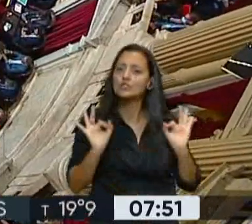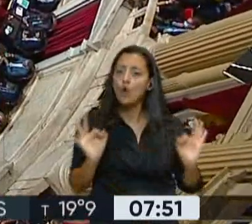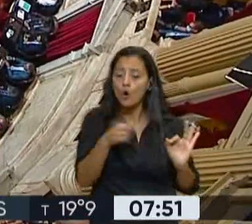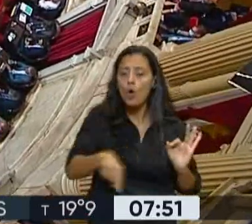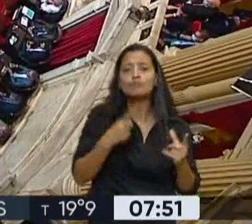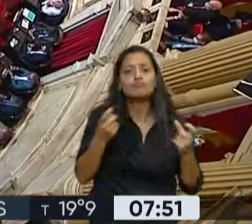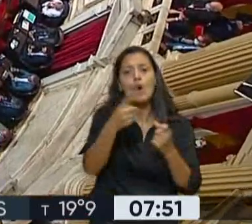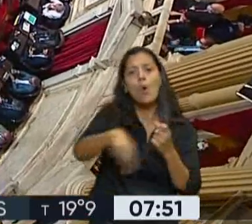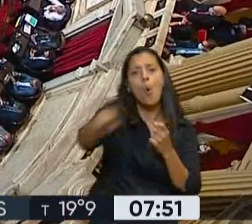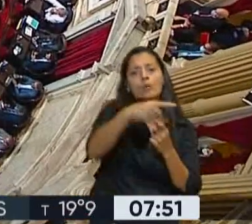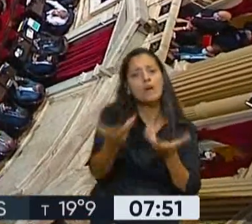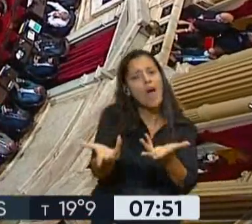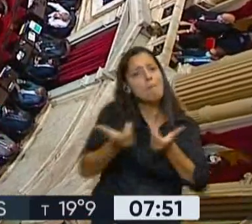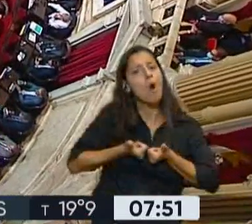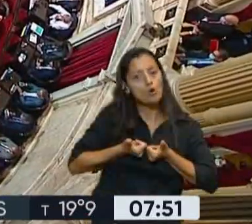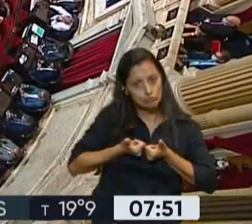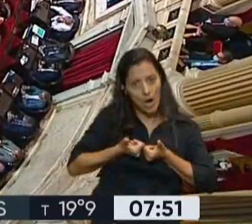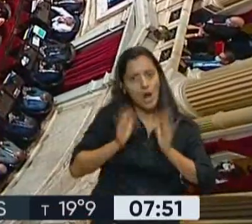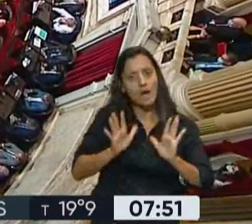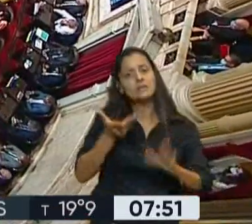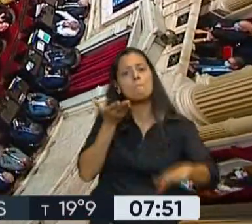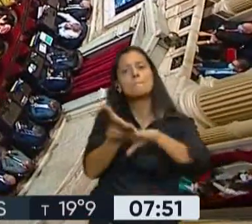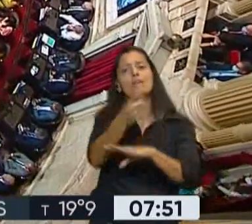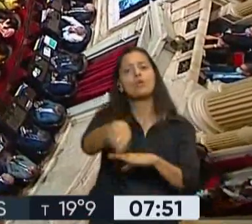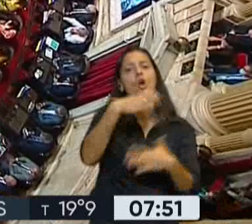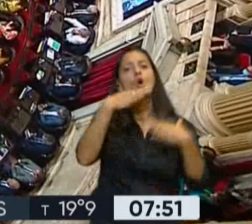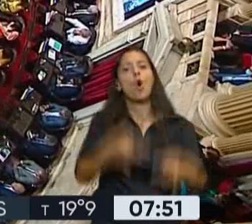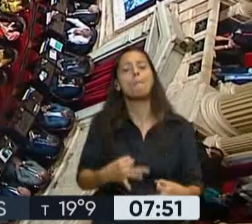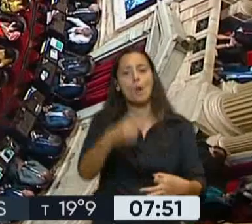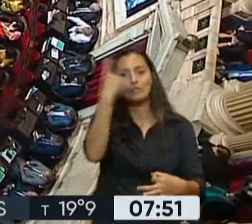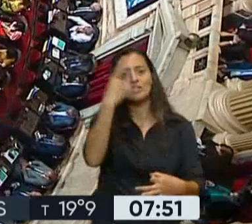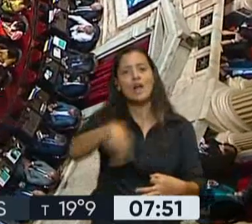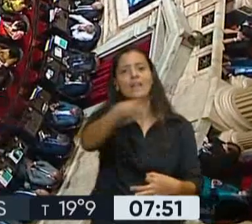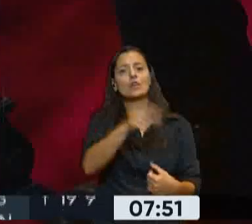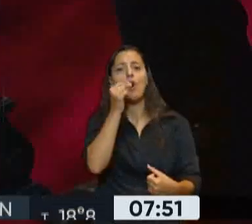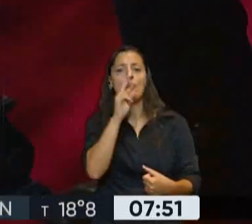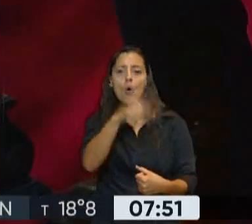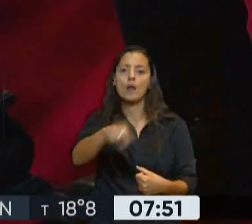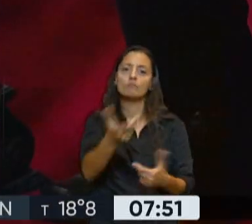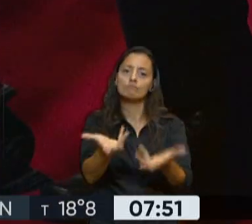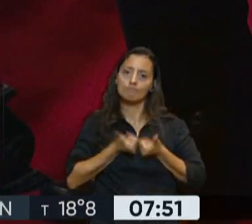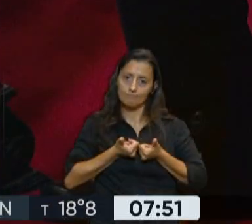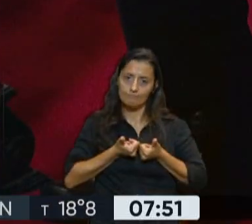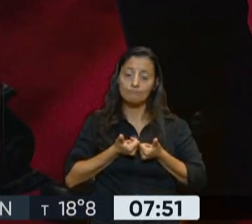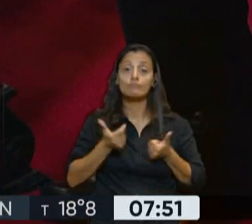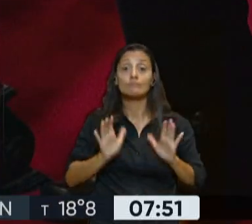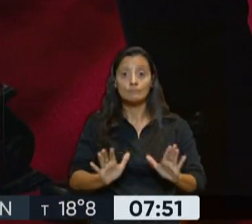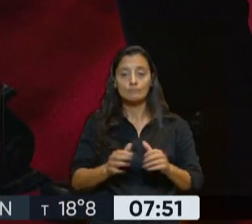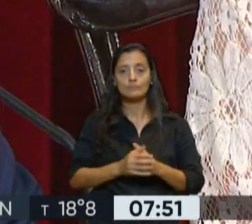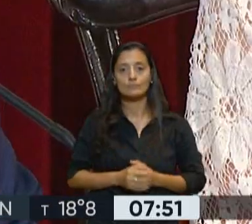nos acompañen y apelo así al compromiso nacional de todos y de todas.